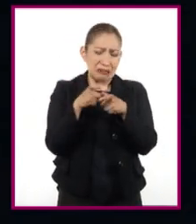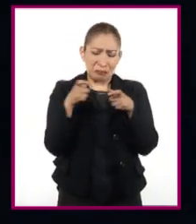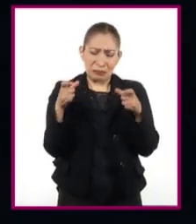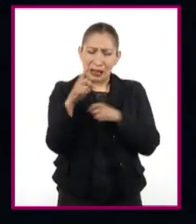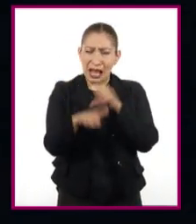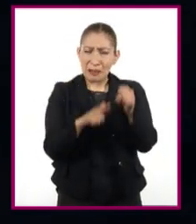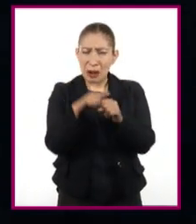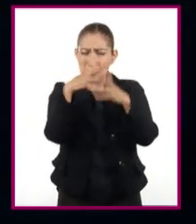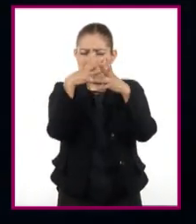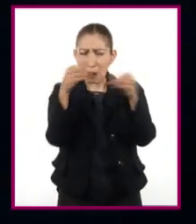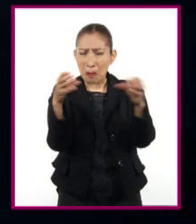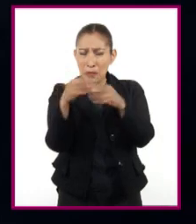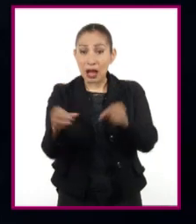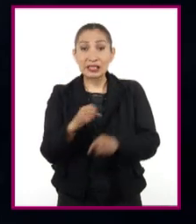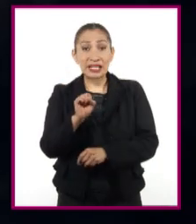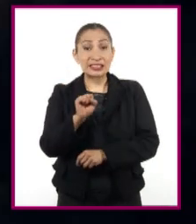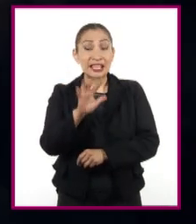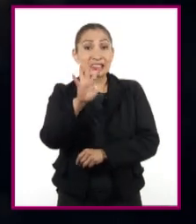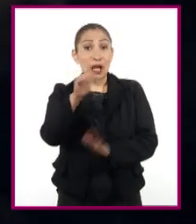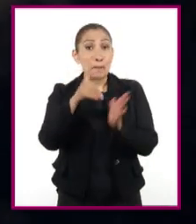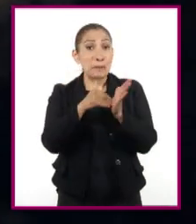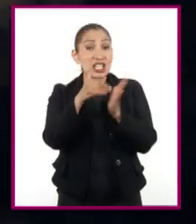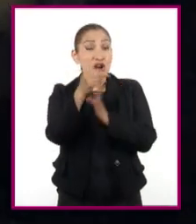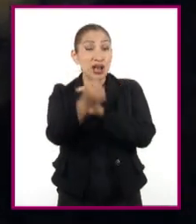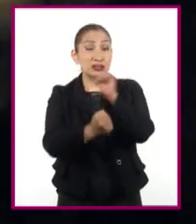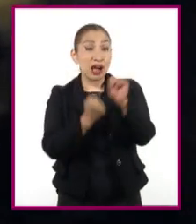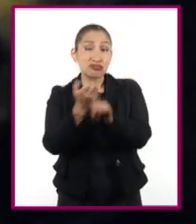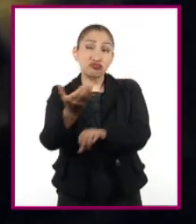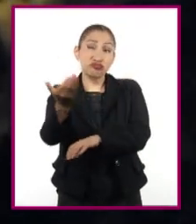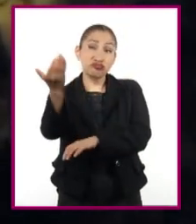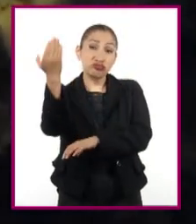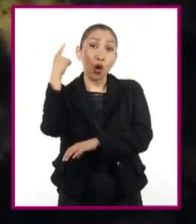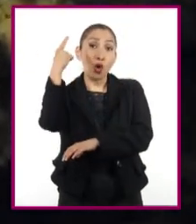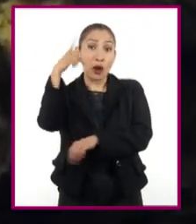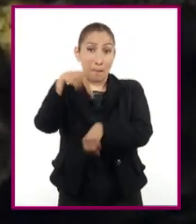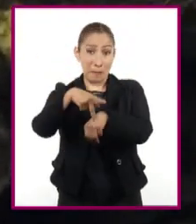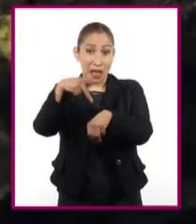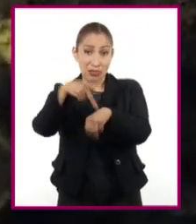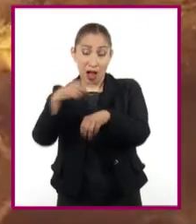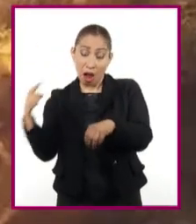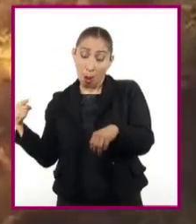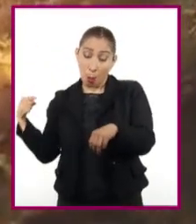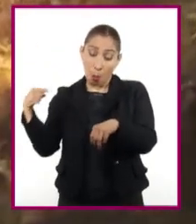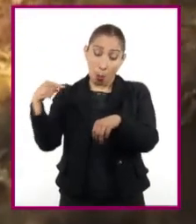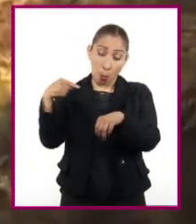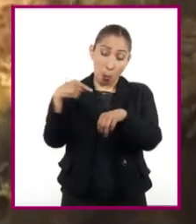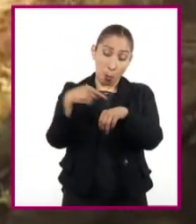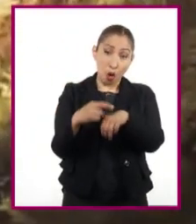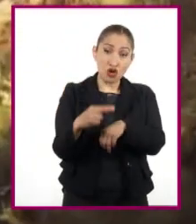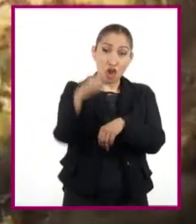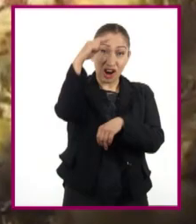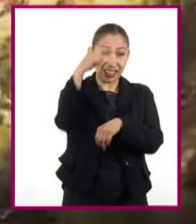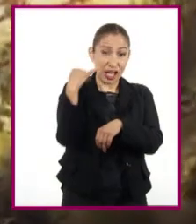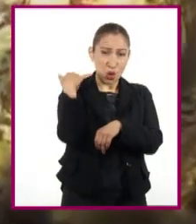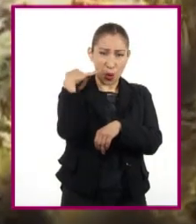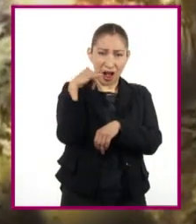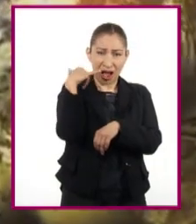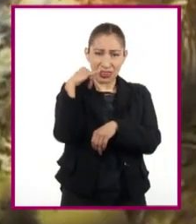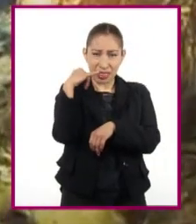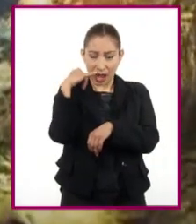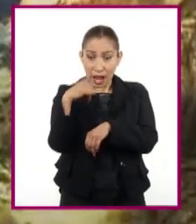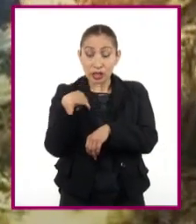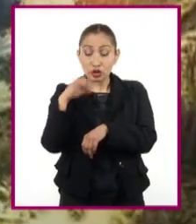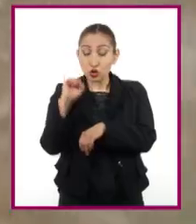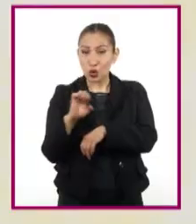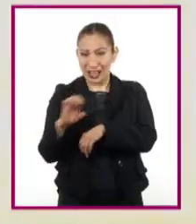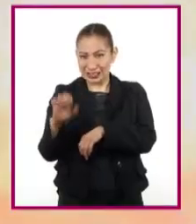de especies. Hace 65 millones de años, un meteorito se impactó al norte de la península de Yucatán, en